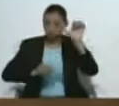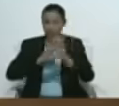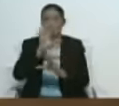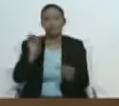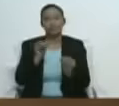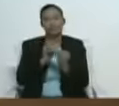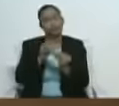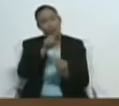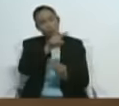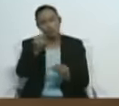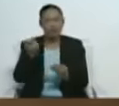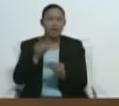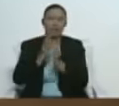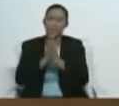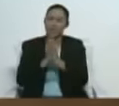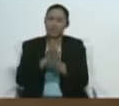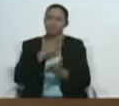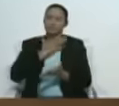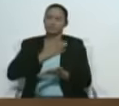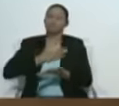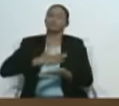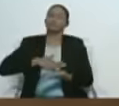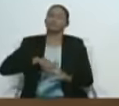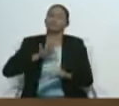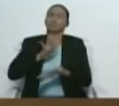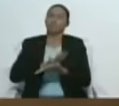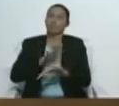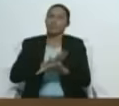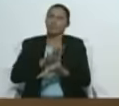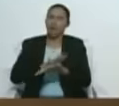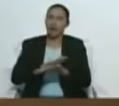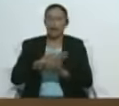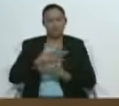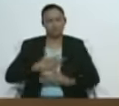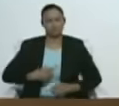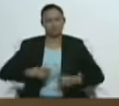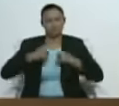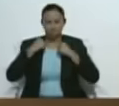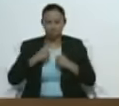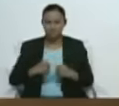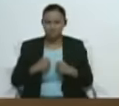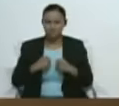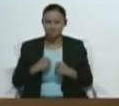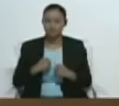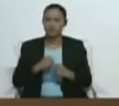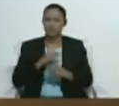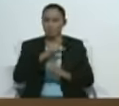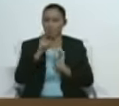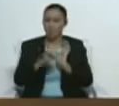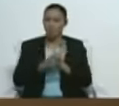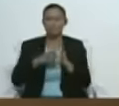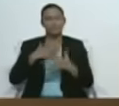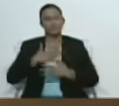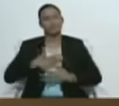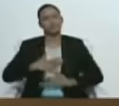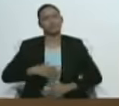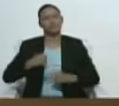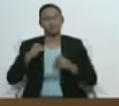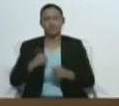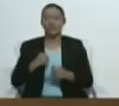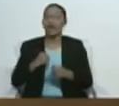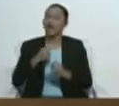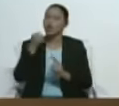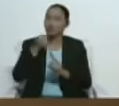mantener la calma a a ganarse de manera definitiva a la lucha democrática